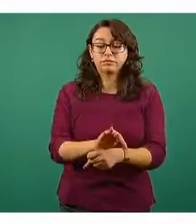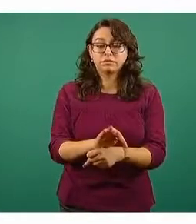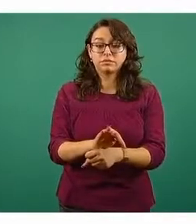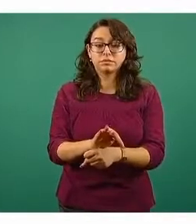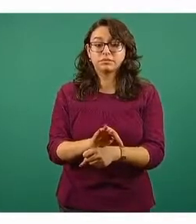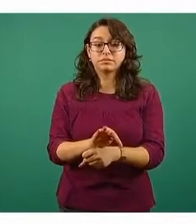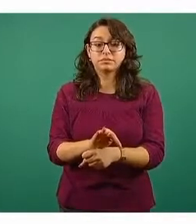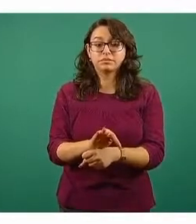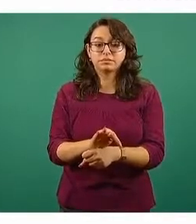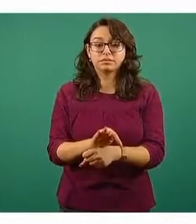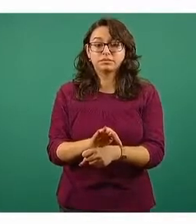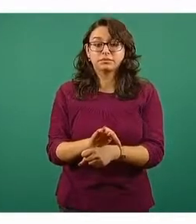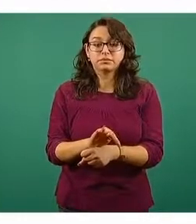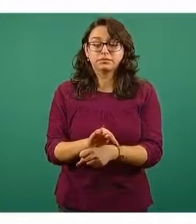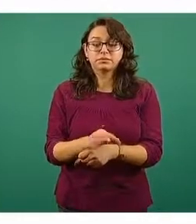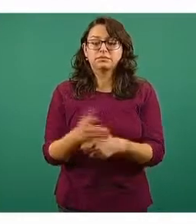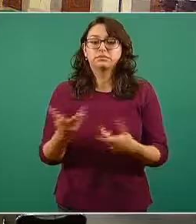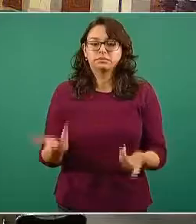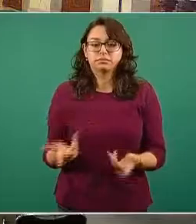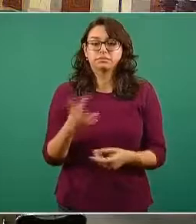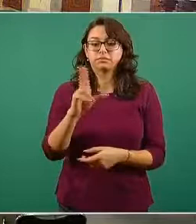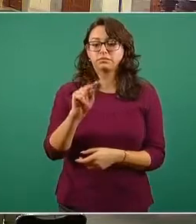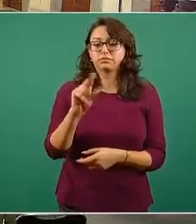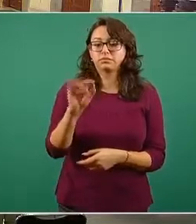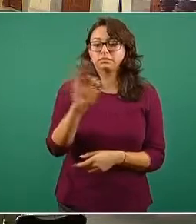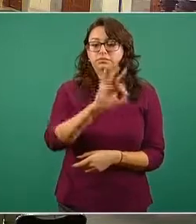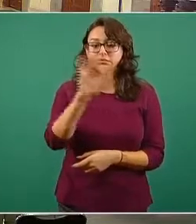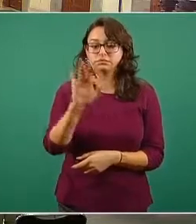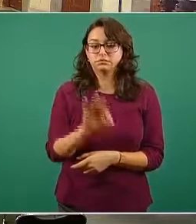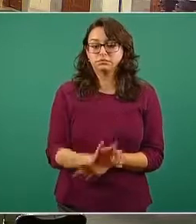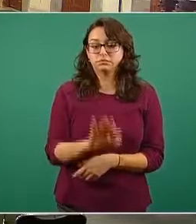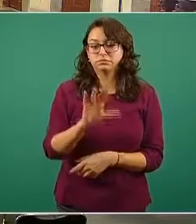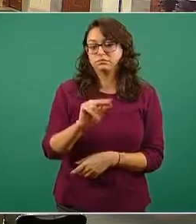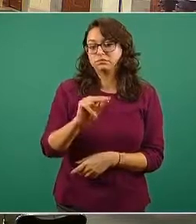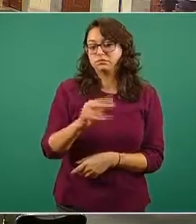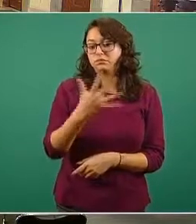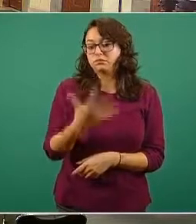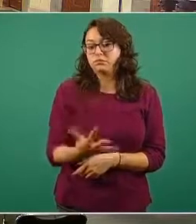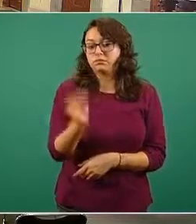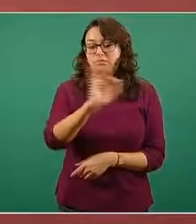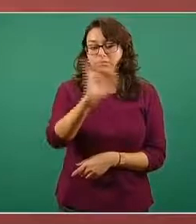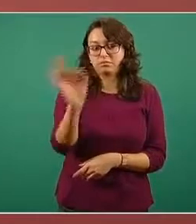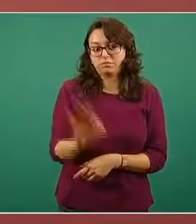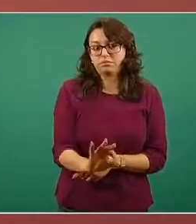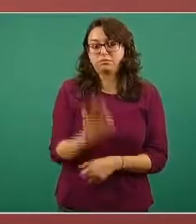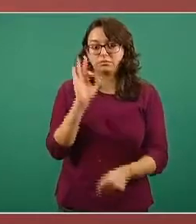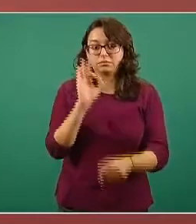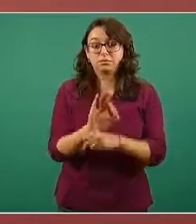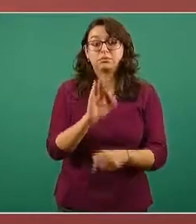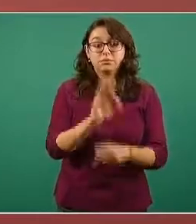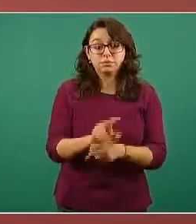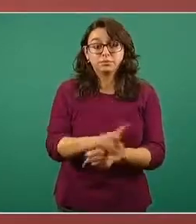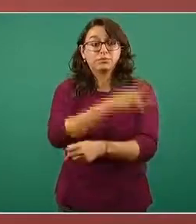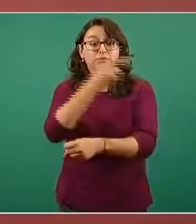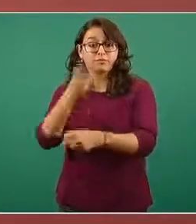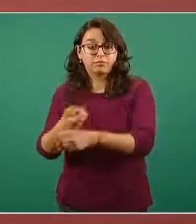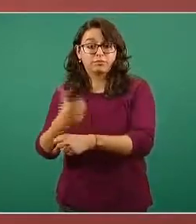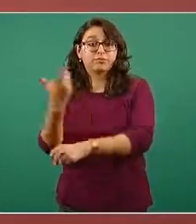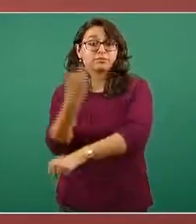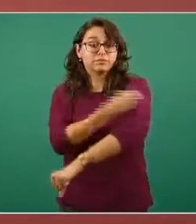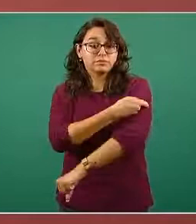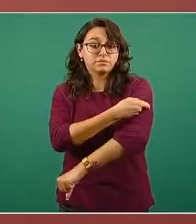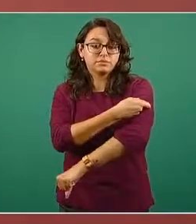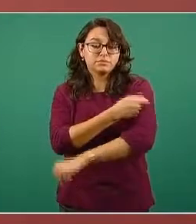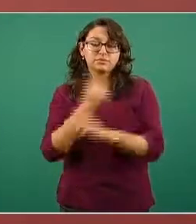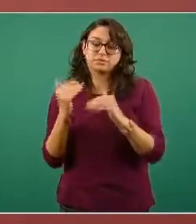dosis confiere una protección superior al 84% o cercana al 84%, y la segunda dosis